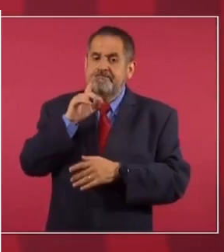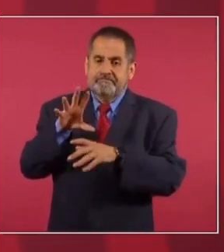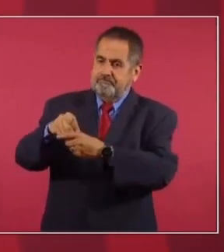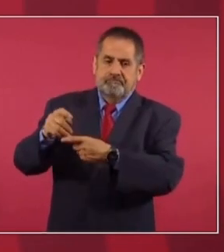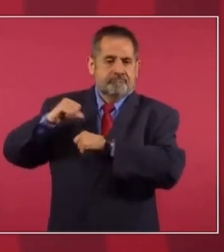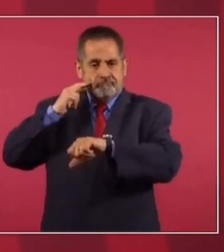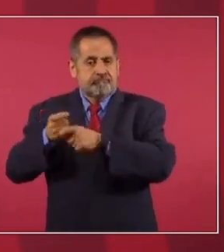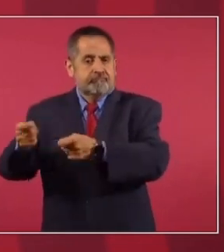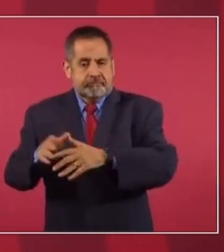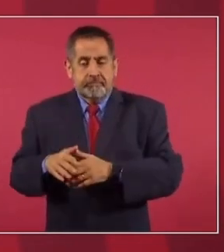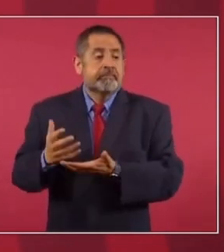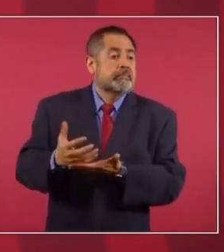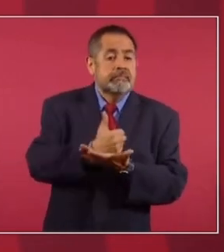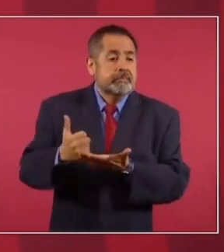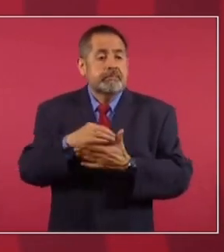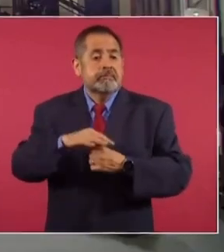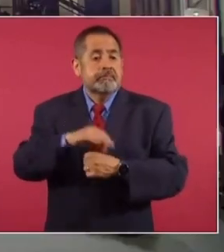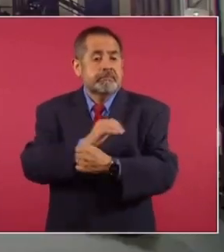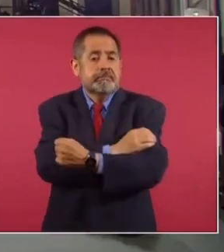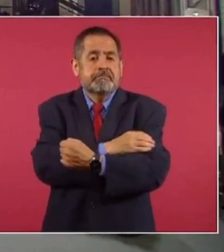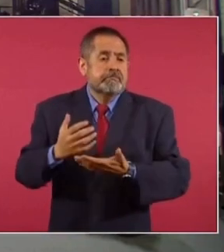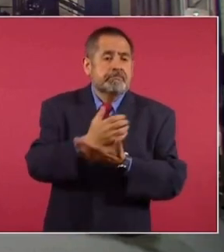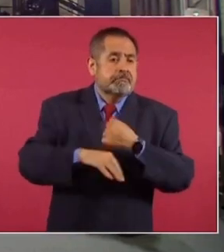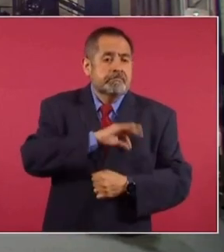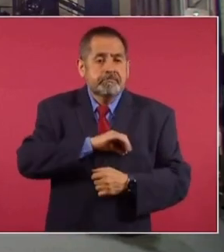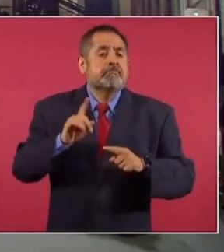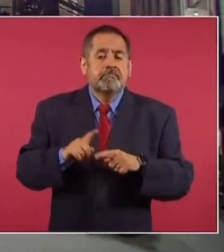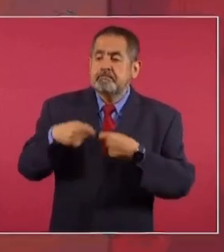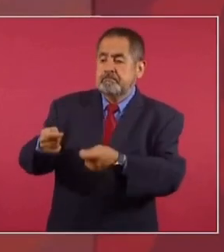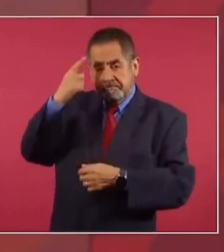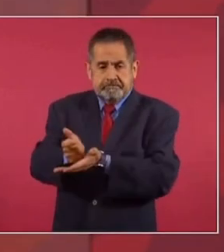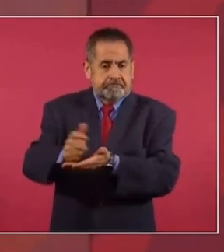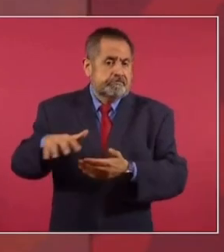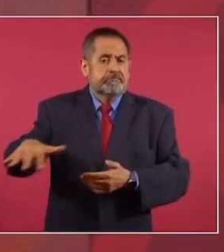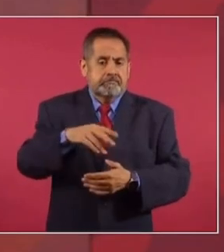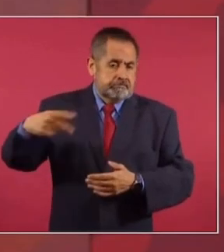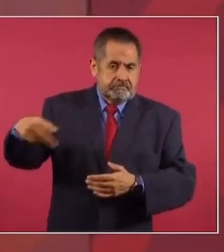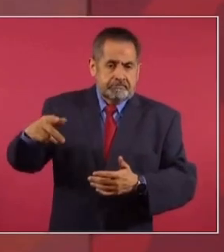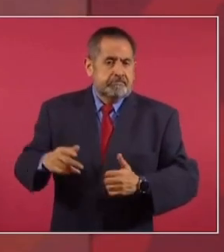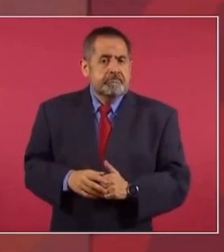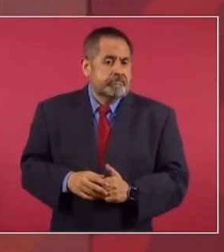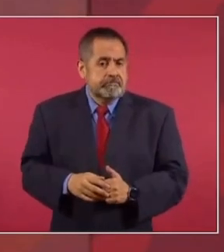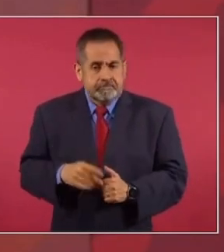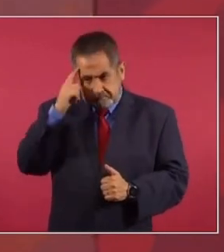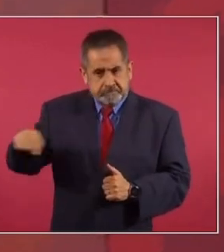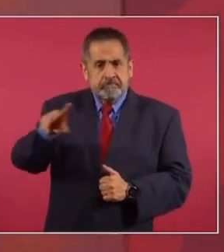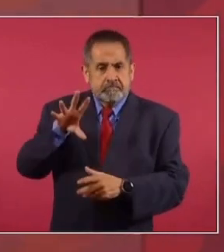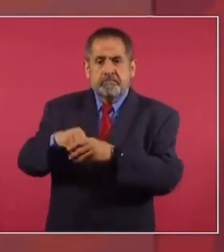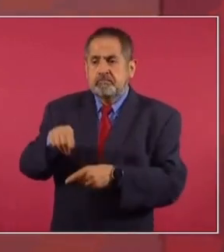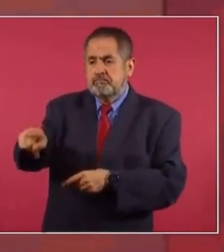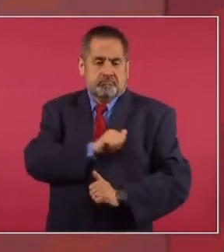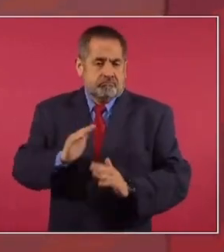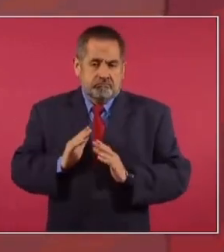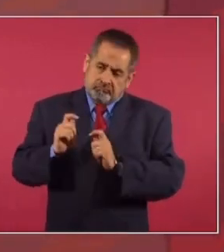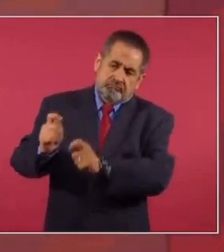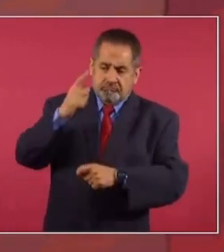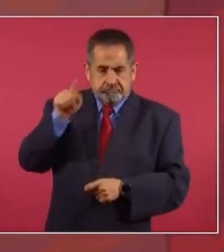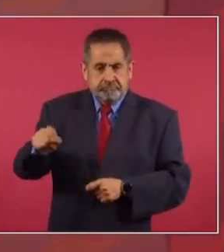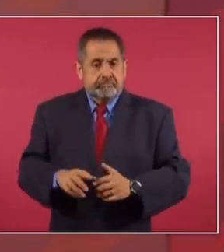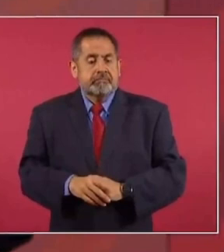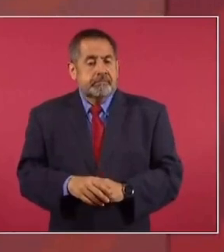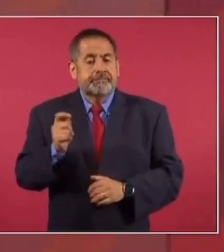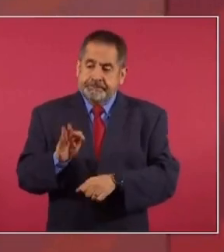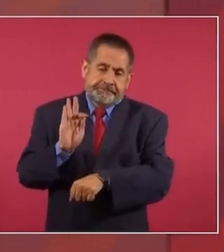Defensa. Y además que las utilidades de esa empresa van a estar destinadas para las pensiones a los integrantes de las Fuerzas Armadas.